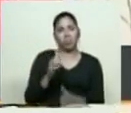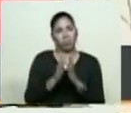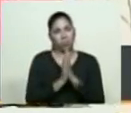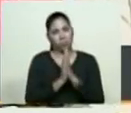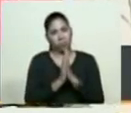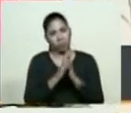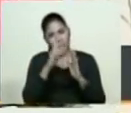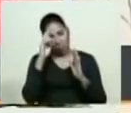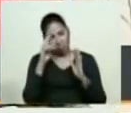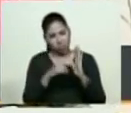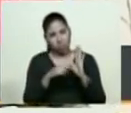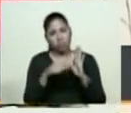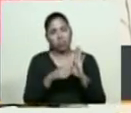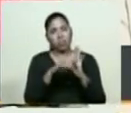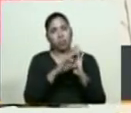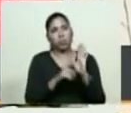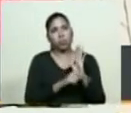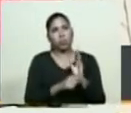Dios mío, ¿qué será?